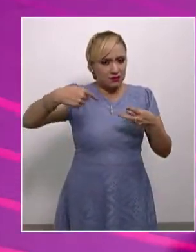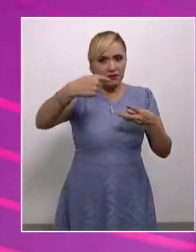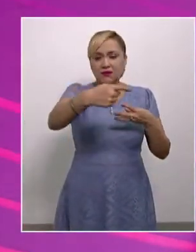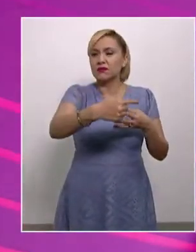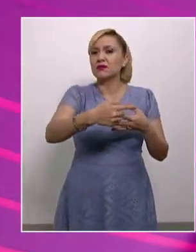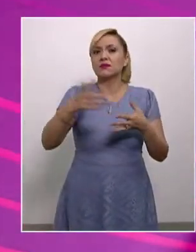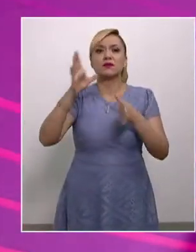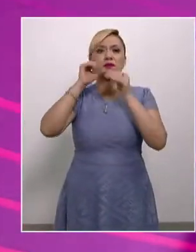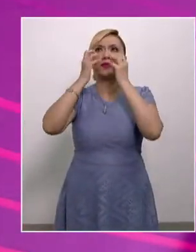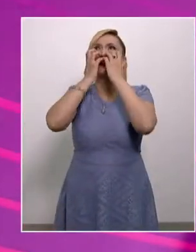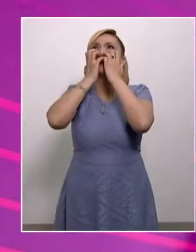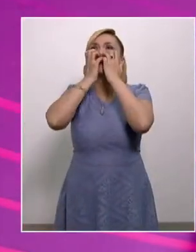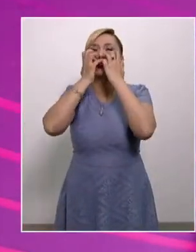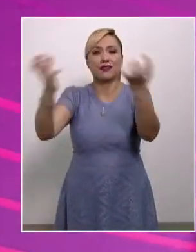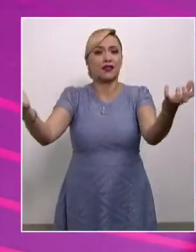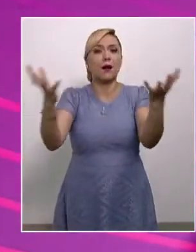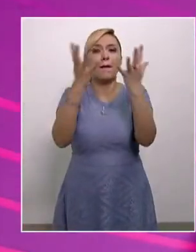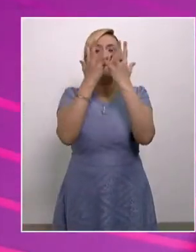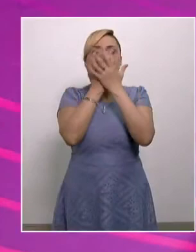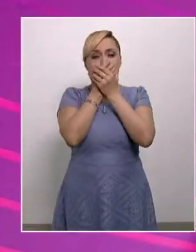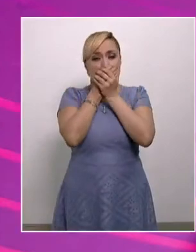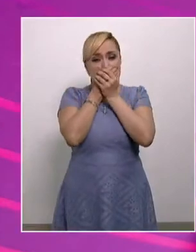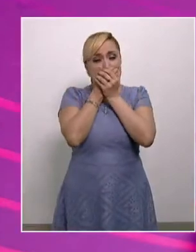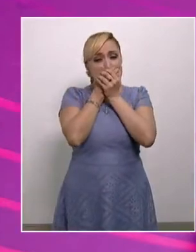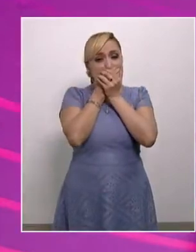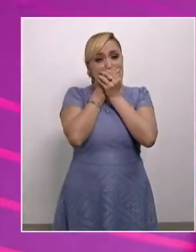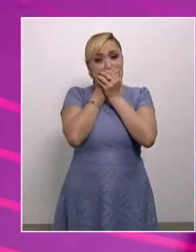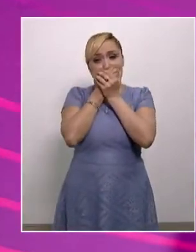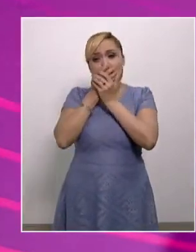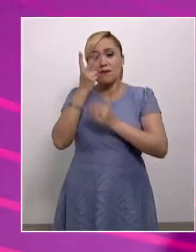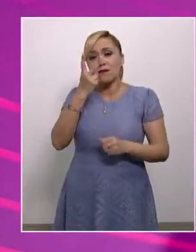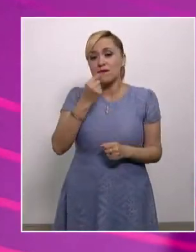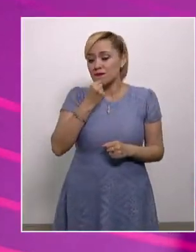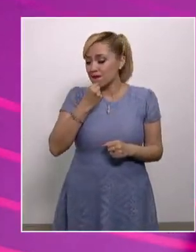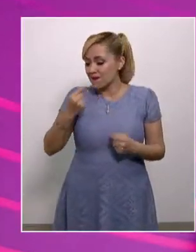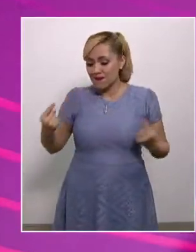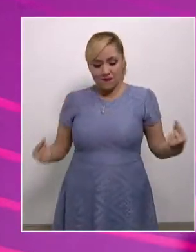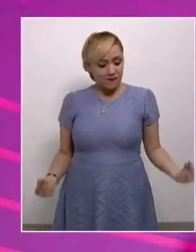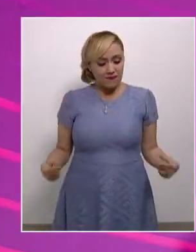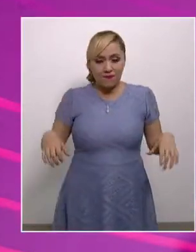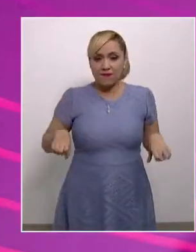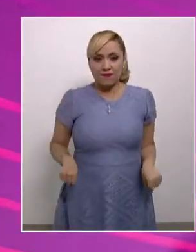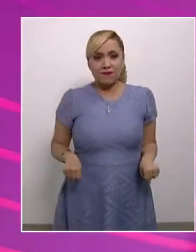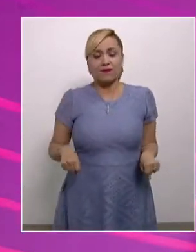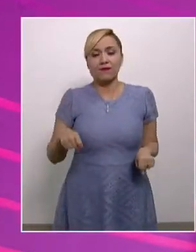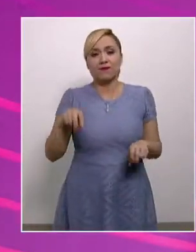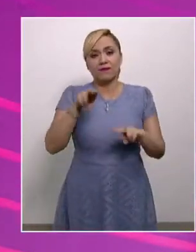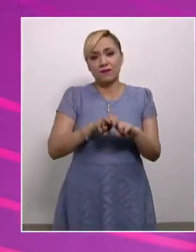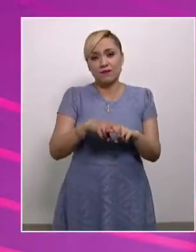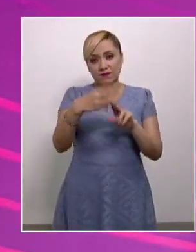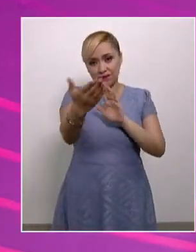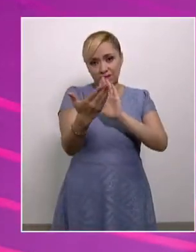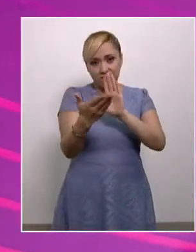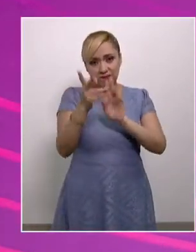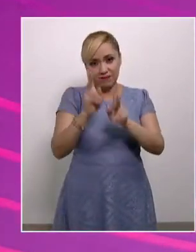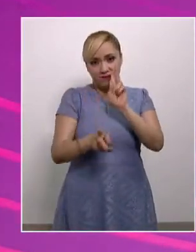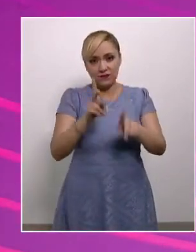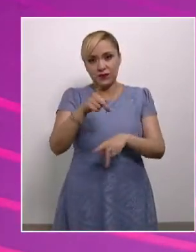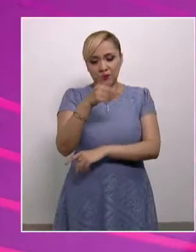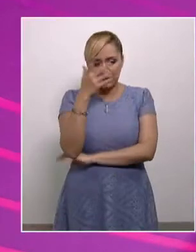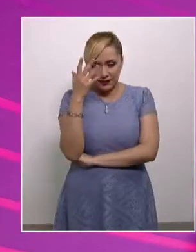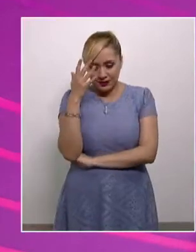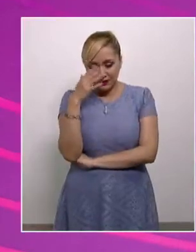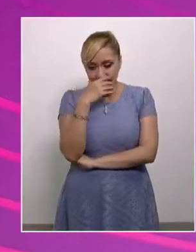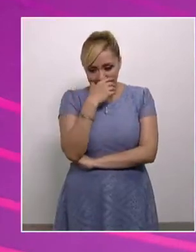chance de gritar, salir corriendo y gritar y decir porque tiene estos 2 pequeñitos, y de repente se sienta contigo y te lo cuenta y tú empáticamente la escuchas, pero